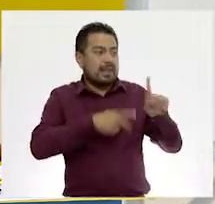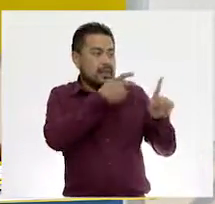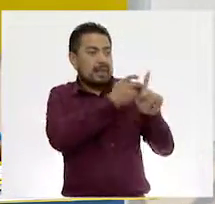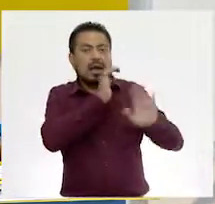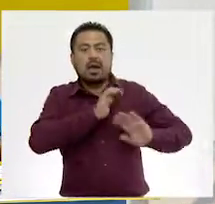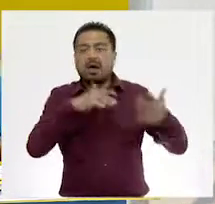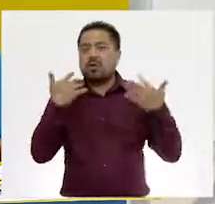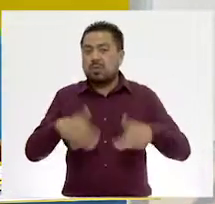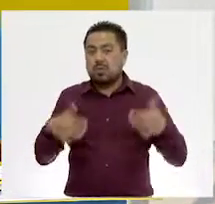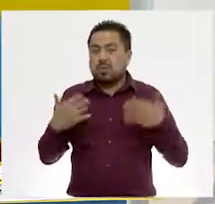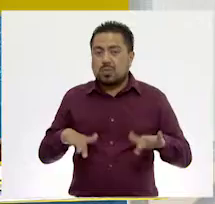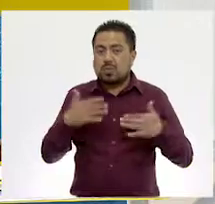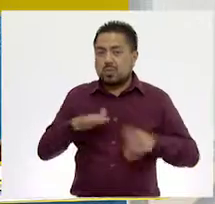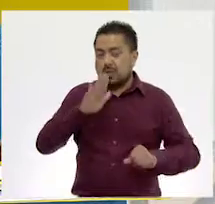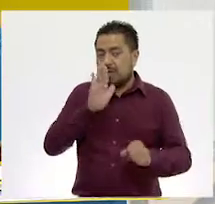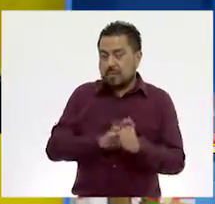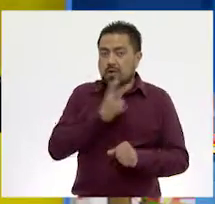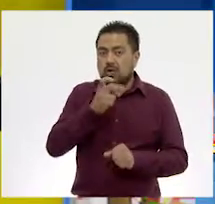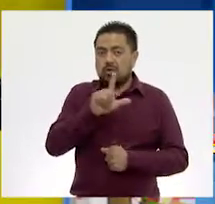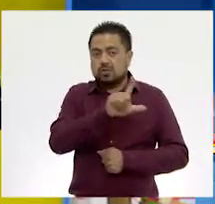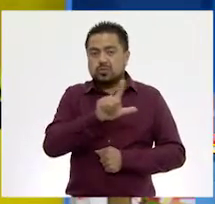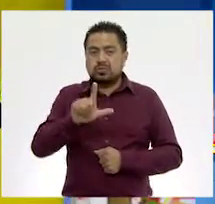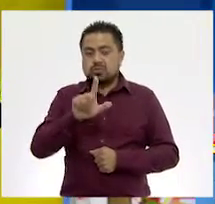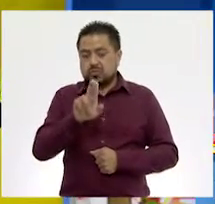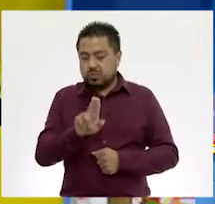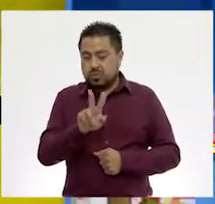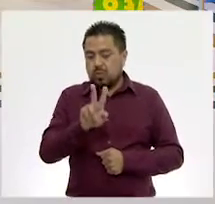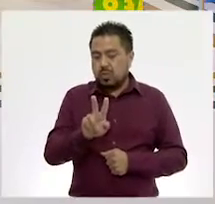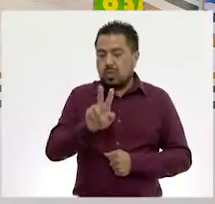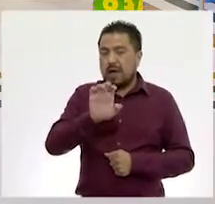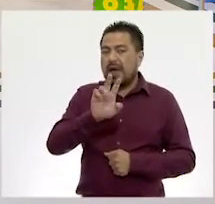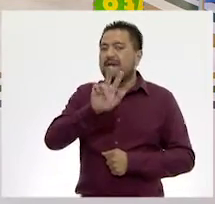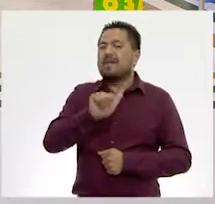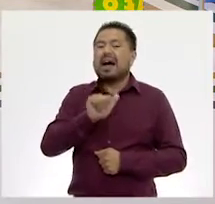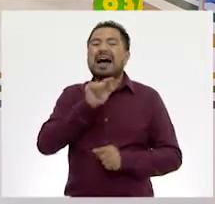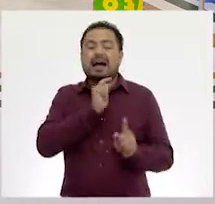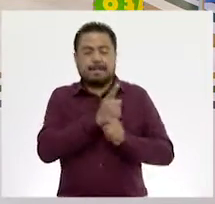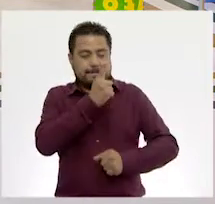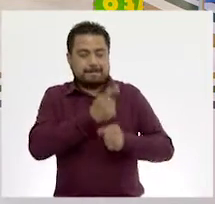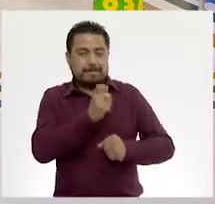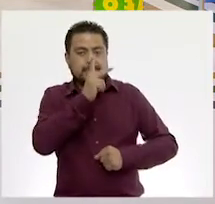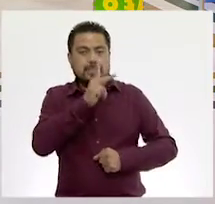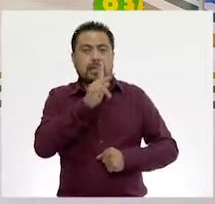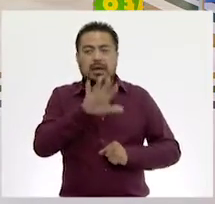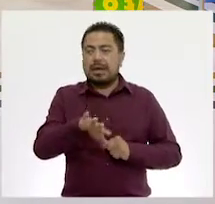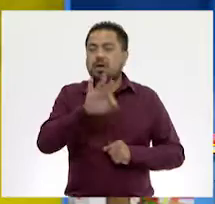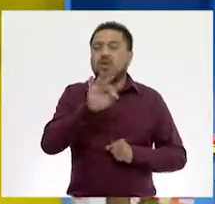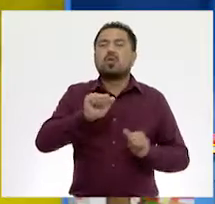Sí. Por lo tanto. Llueva es la primera, porque comienza luego la canción.